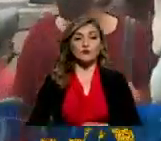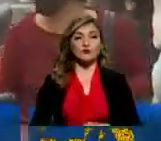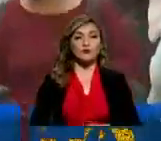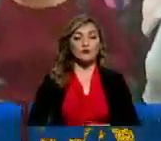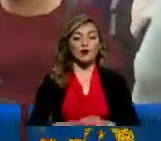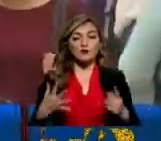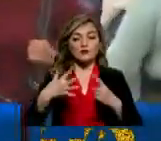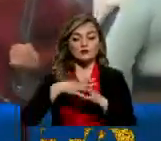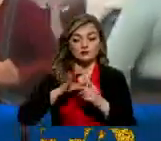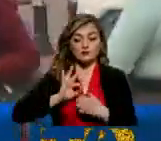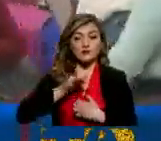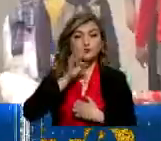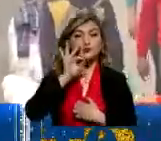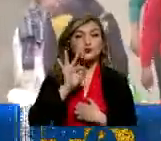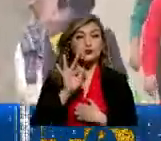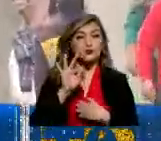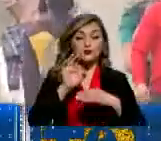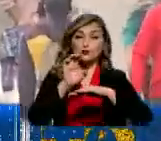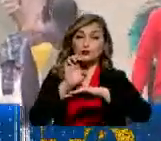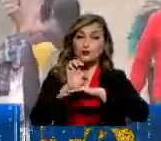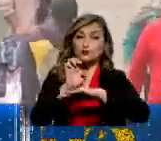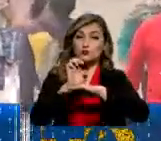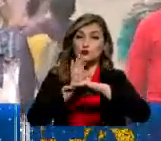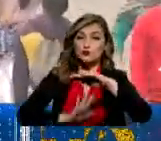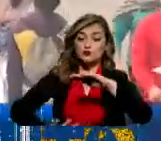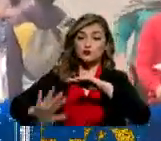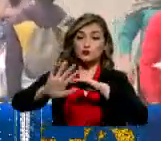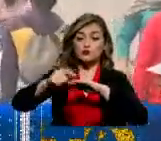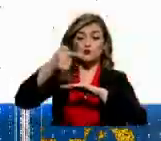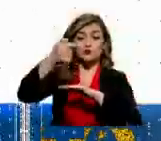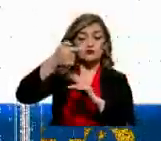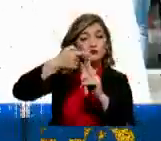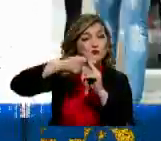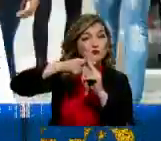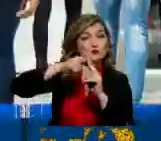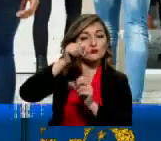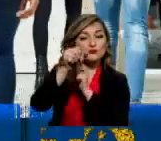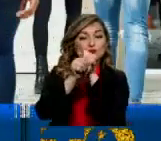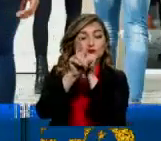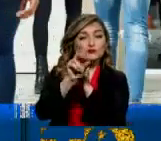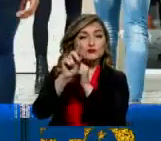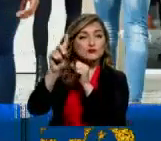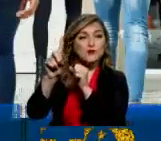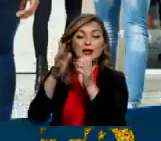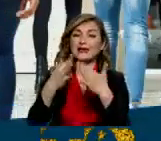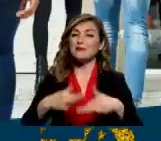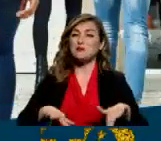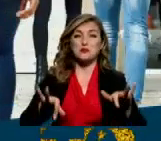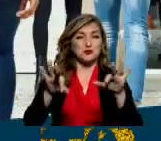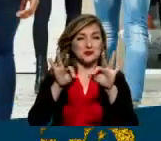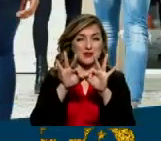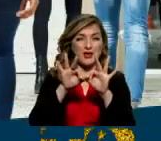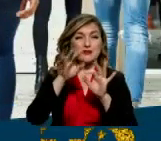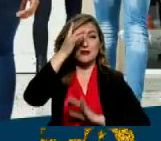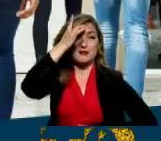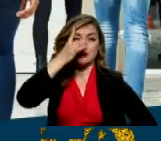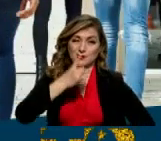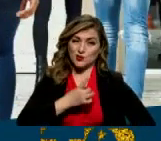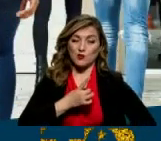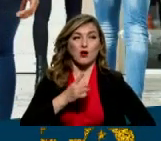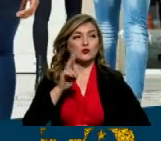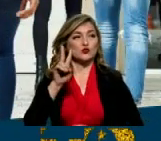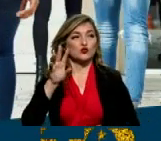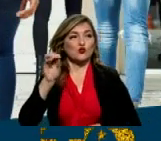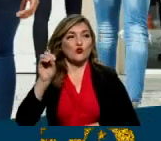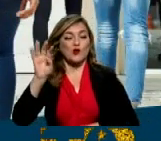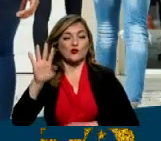La situación epidemiológica que atraviesa el país a inicio del próximo año será determinante para que 204 escuelas fiscales y